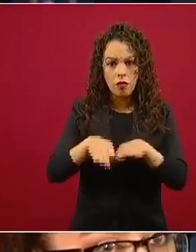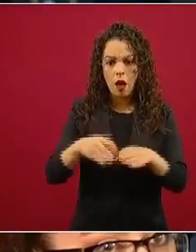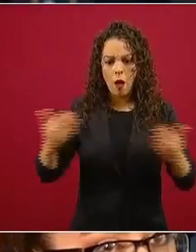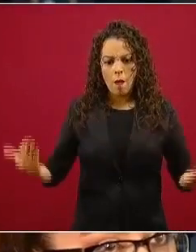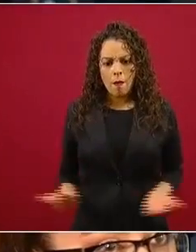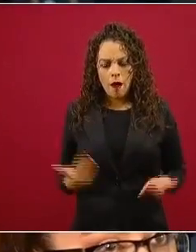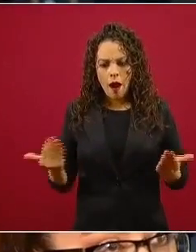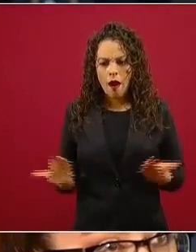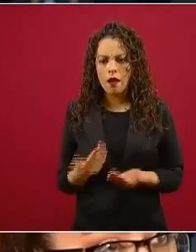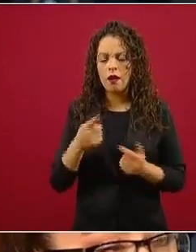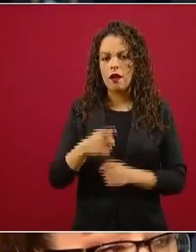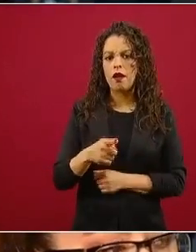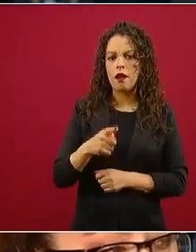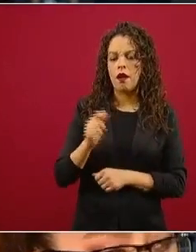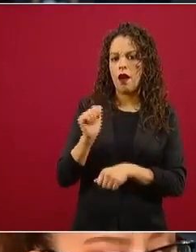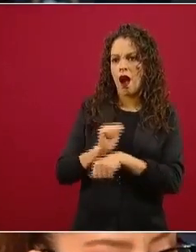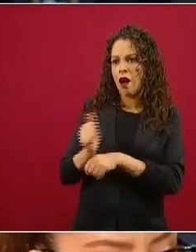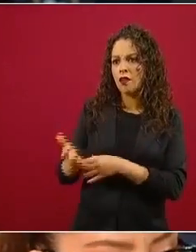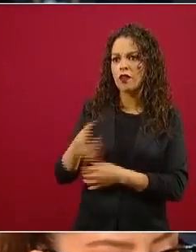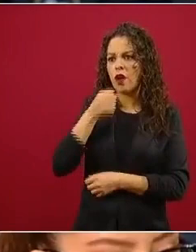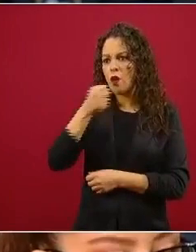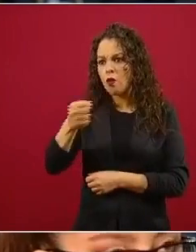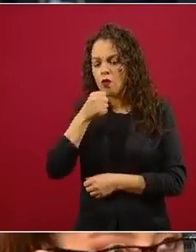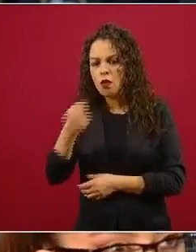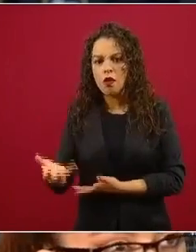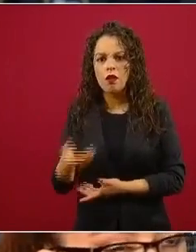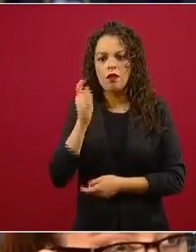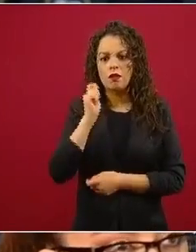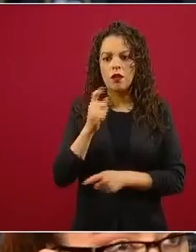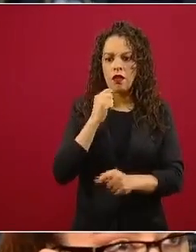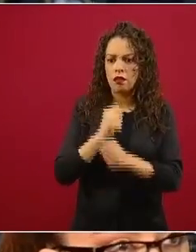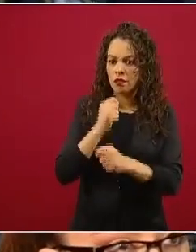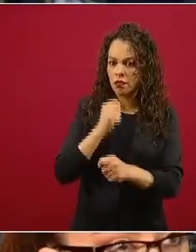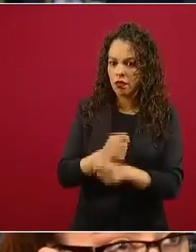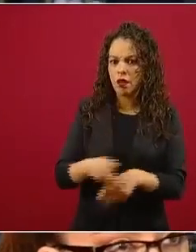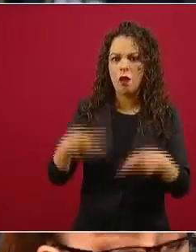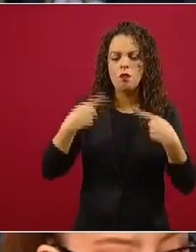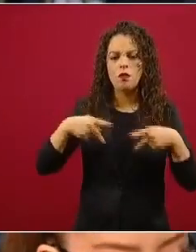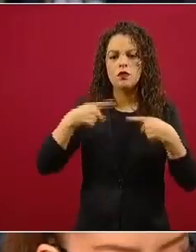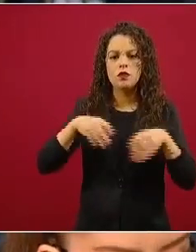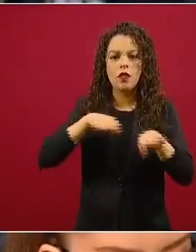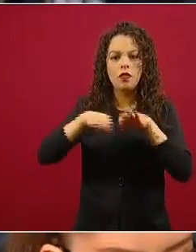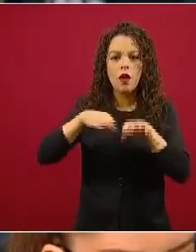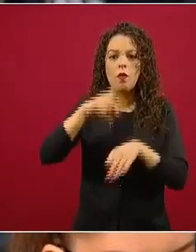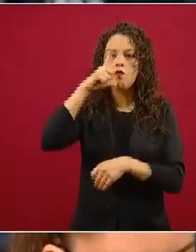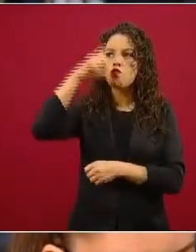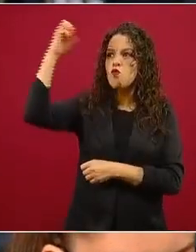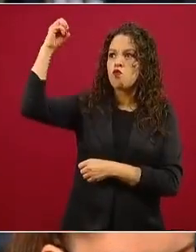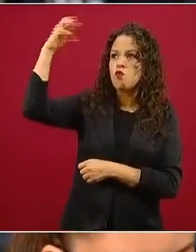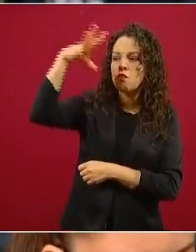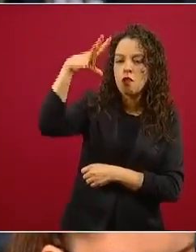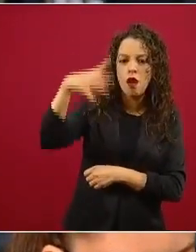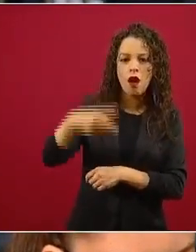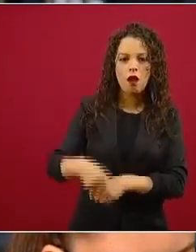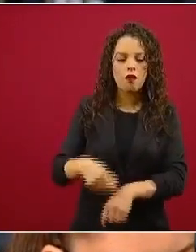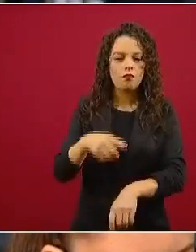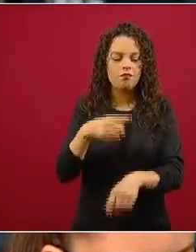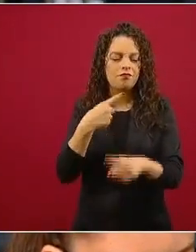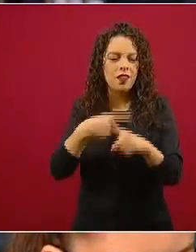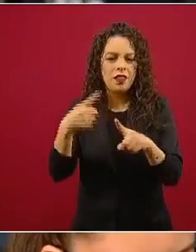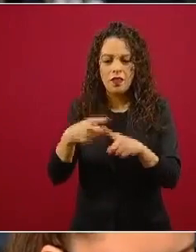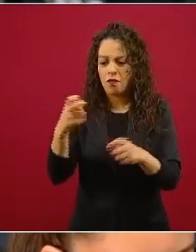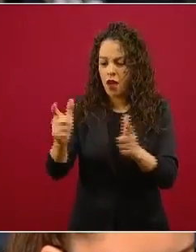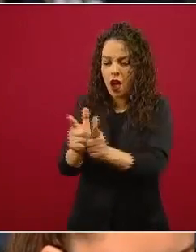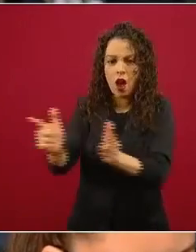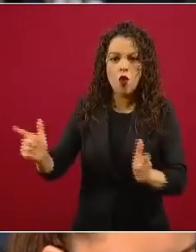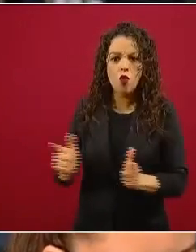artistas, promotores, conductores, transportistas, personal de iluminación, todo este gran grupo. Y ellos